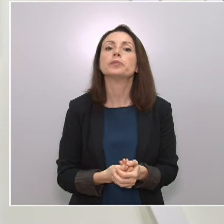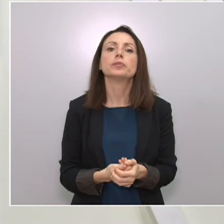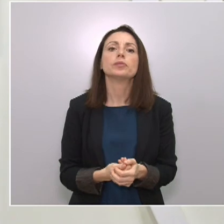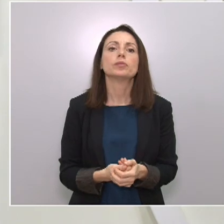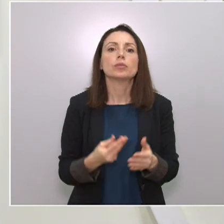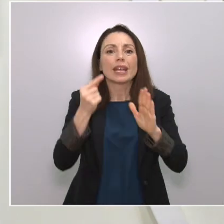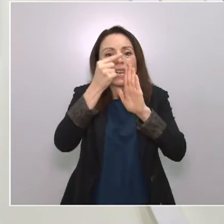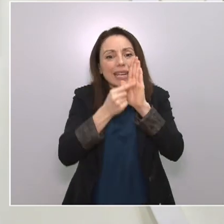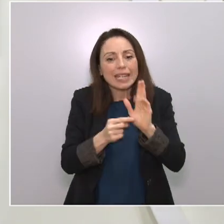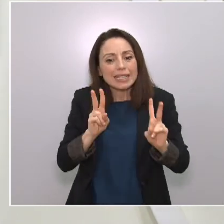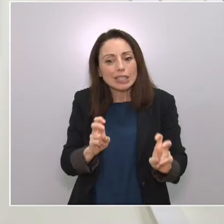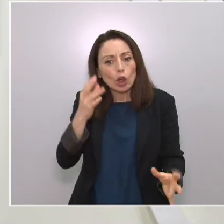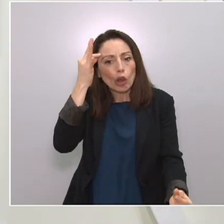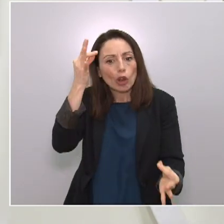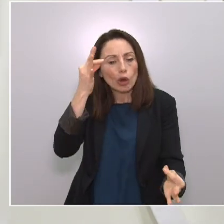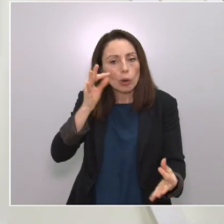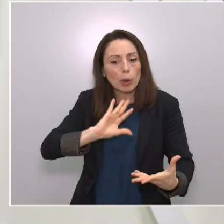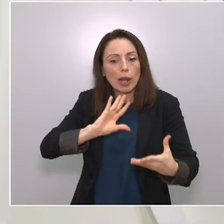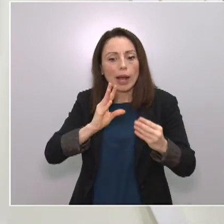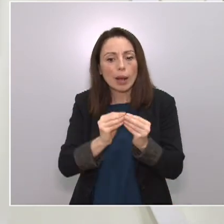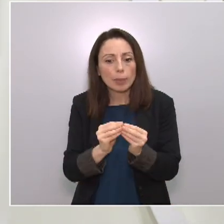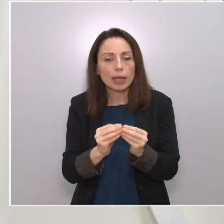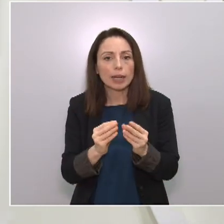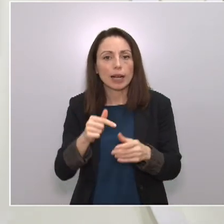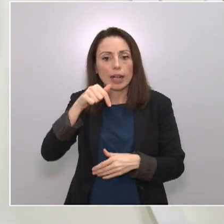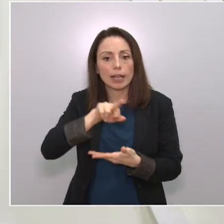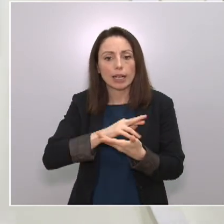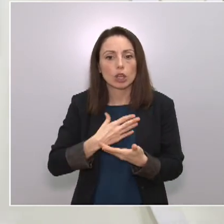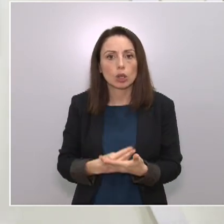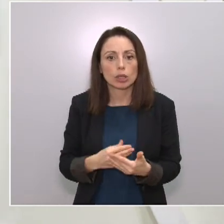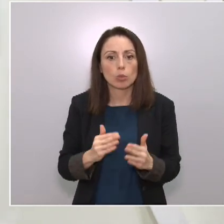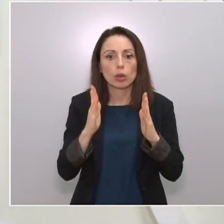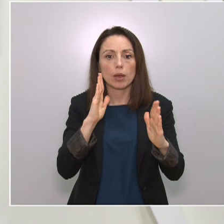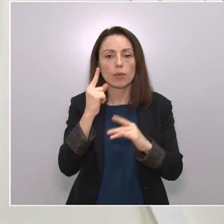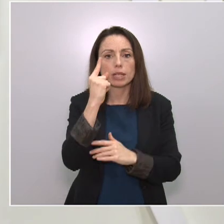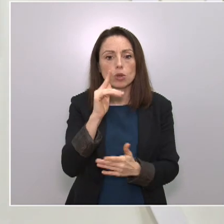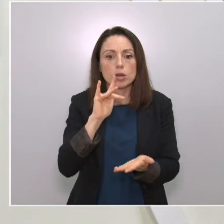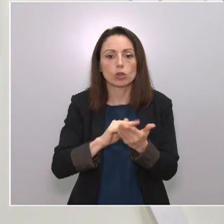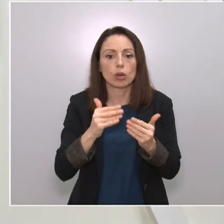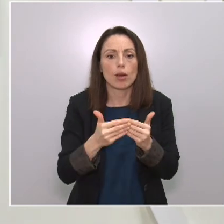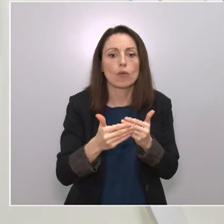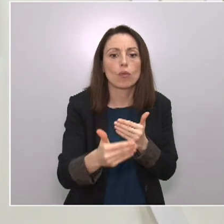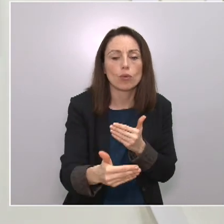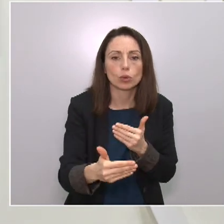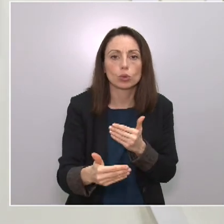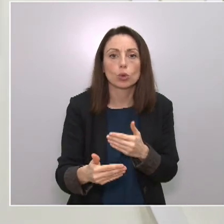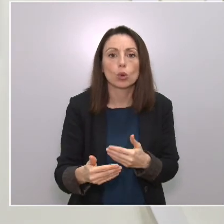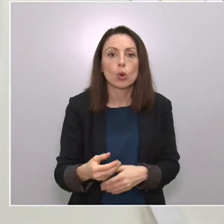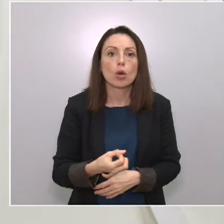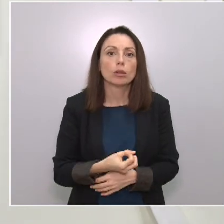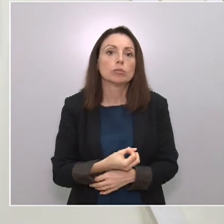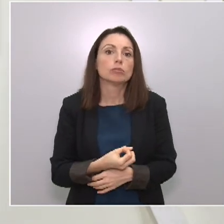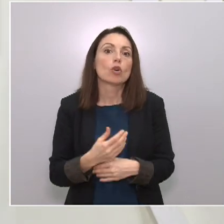muchos nuevos requisitos y que va a tener que aplicar actividades en la región de Murcia en la fase 1. Por lo tanto, creo que la voluntad es buena, pero sin